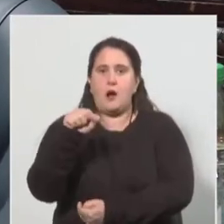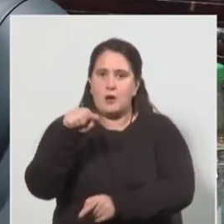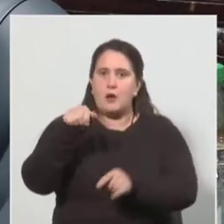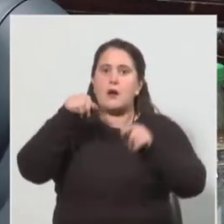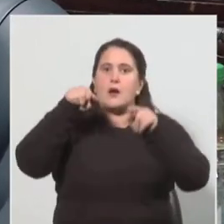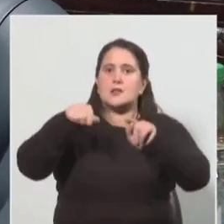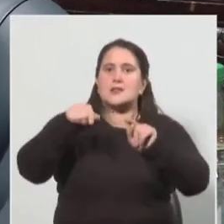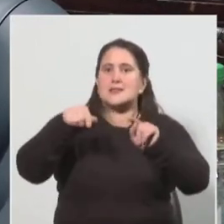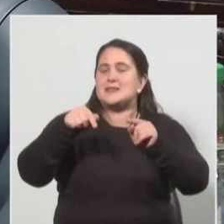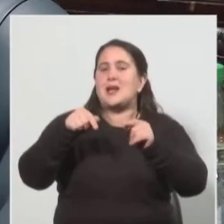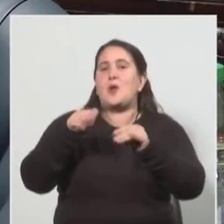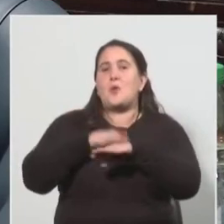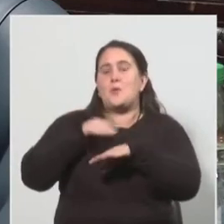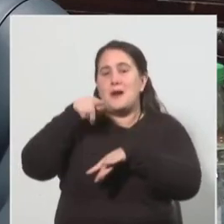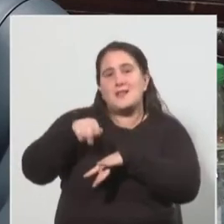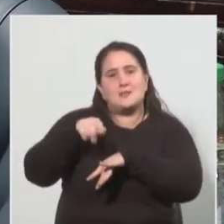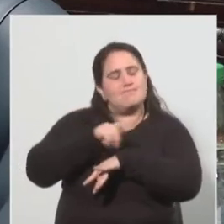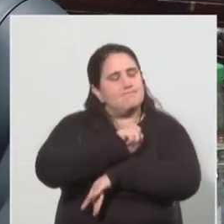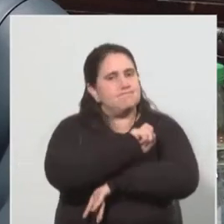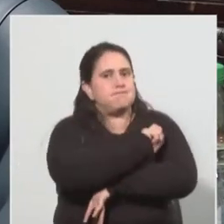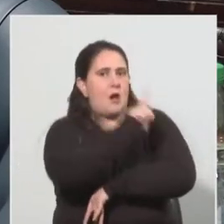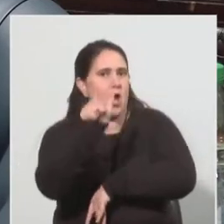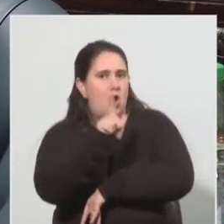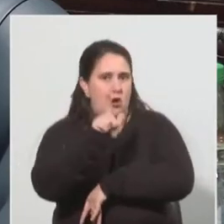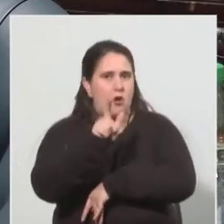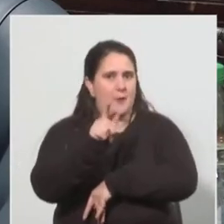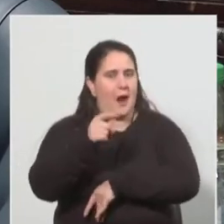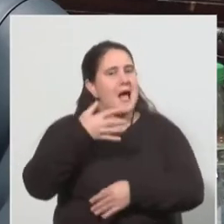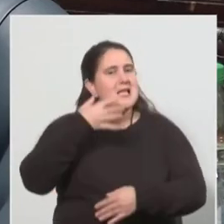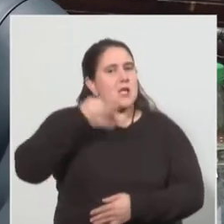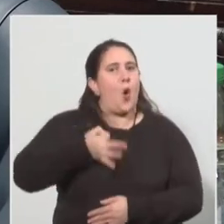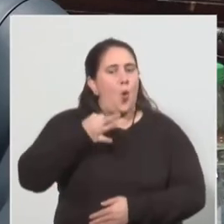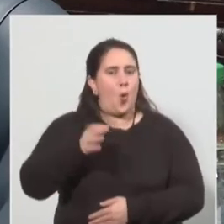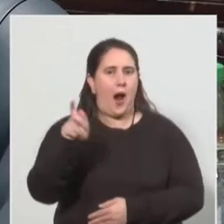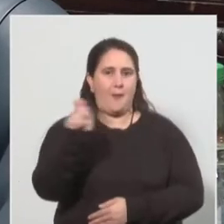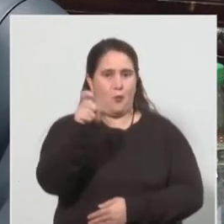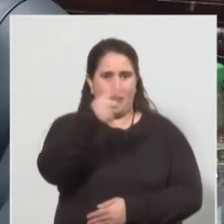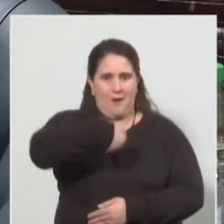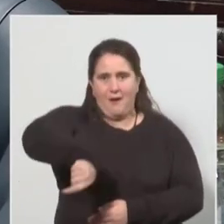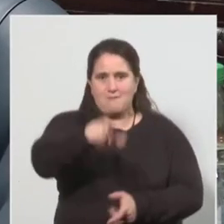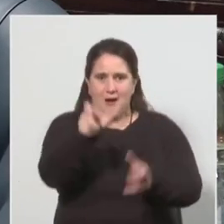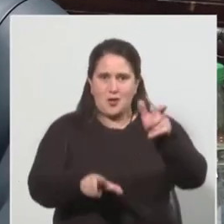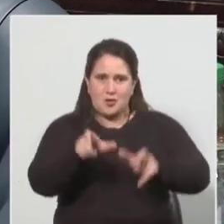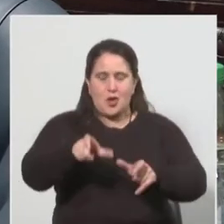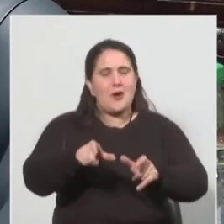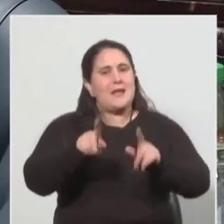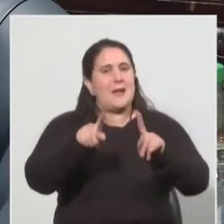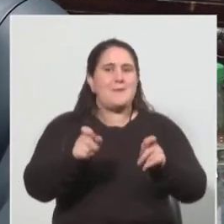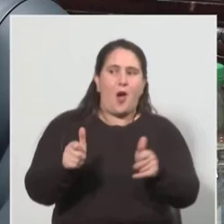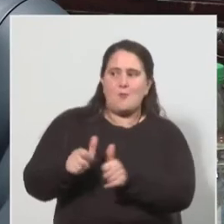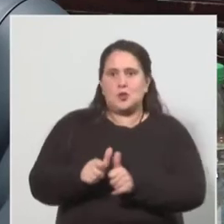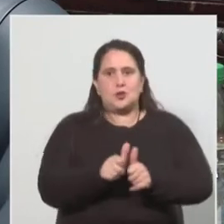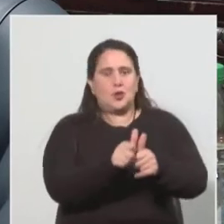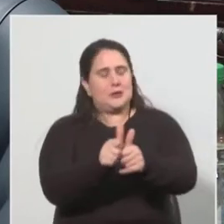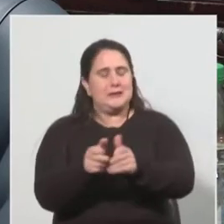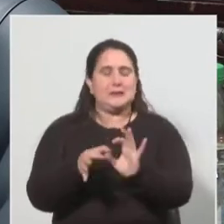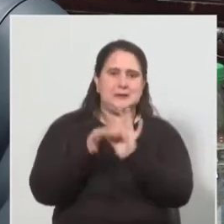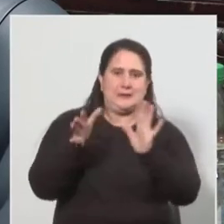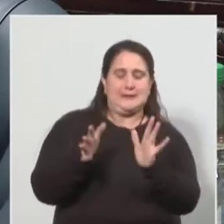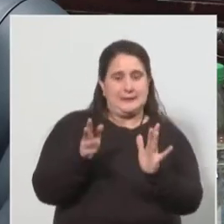producen un mayor impacto sobre la seguridad pública y sobre la convivencia